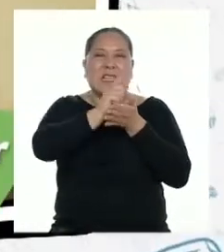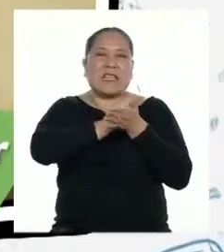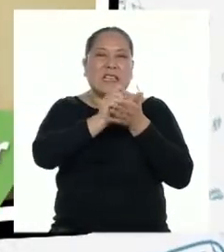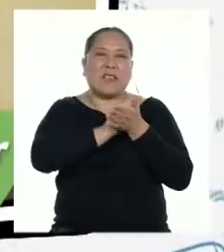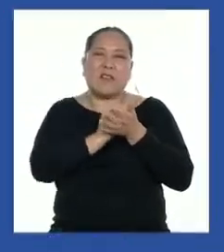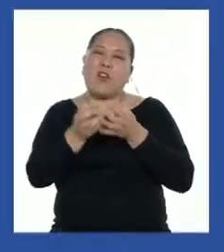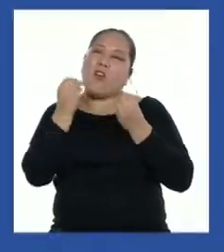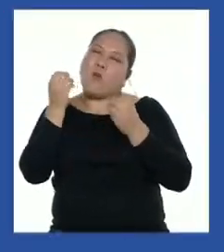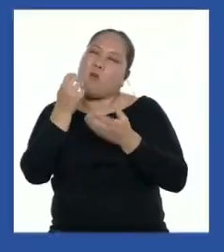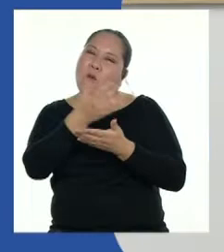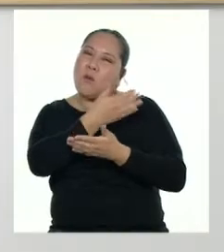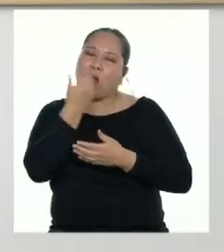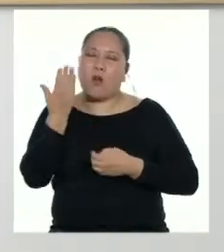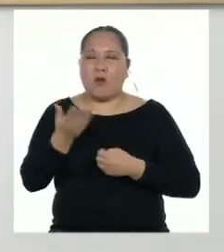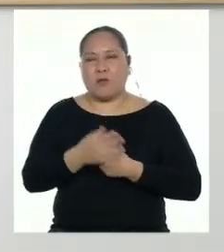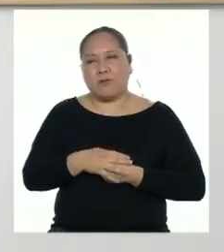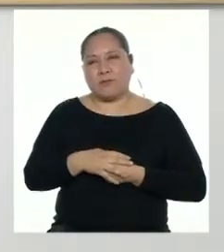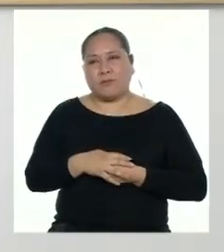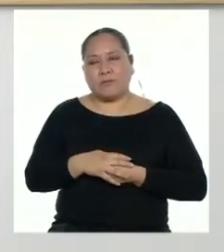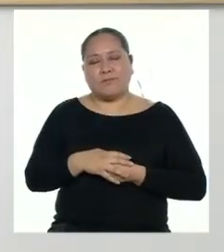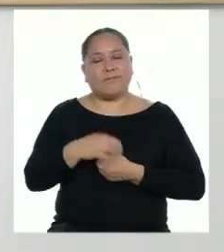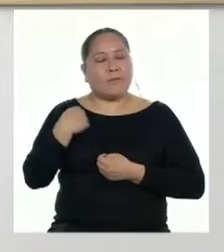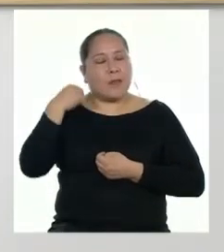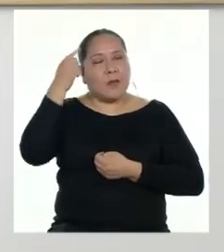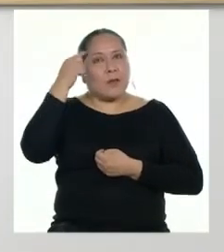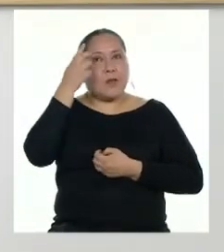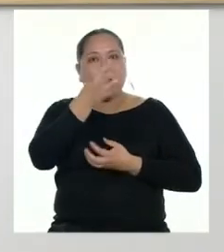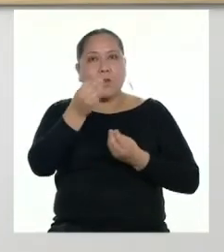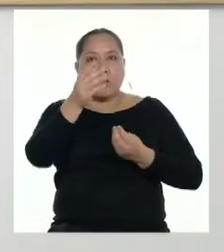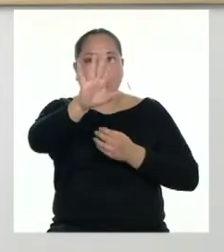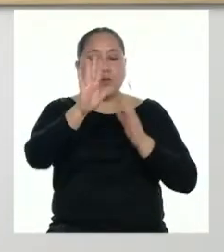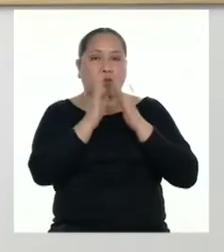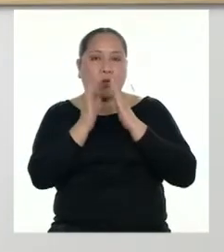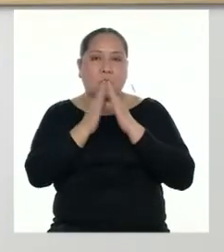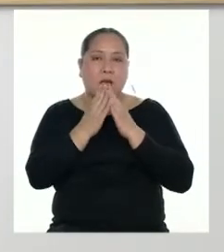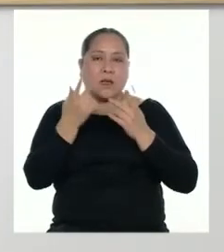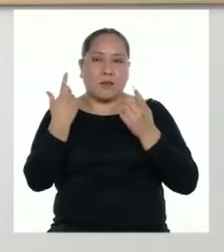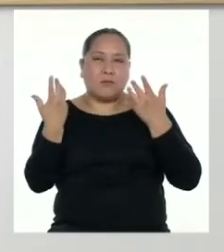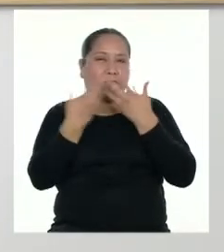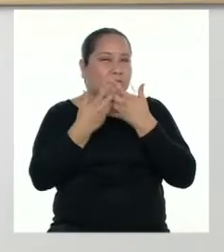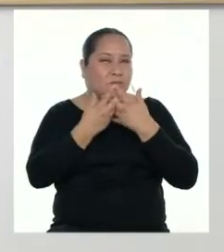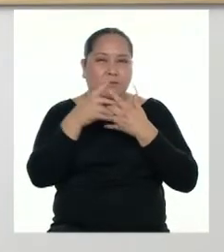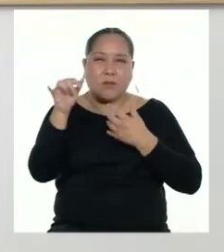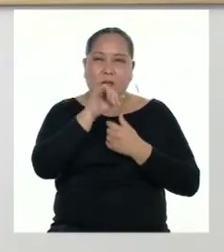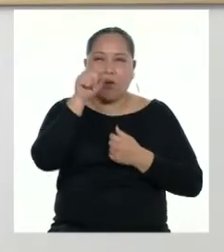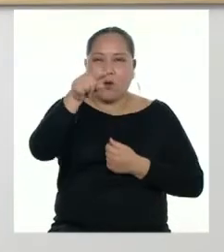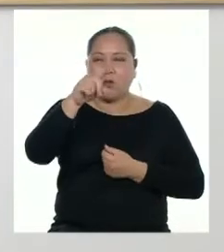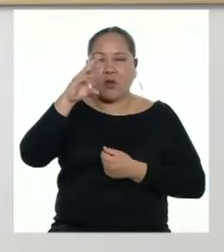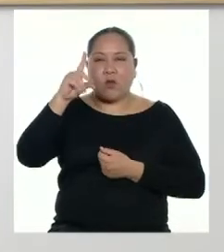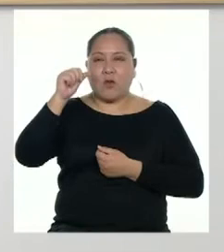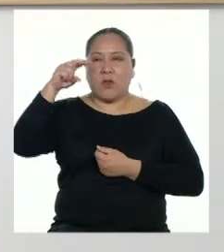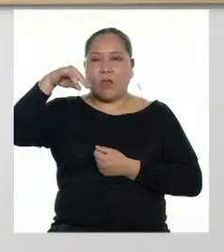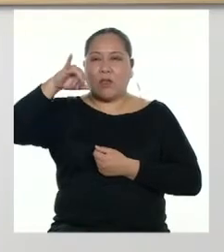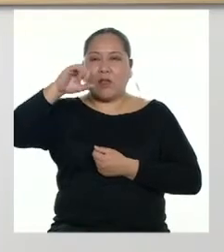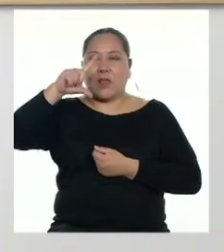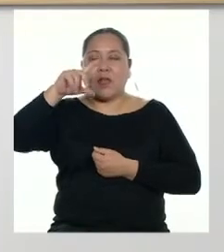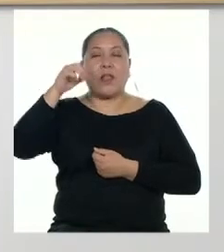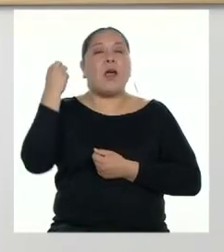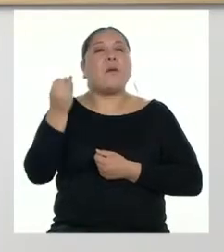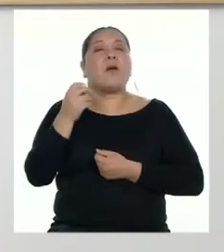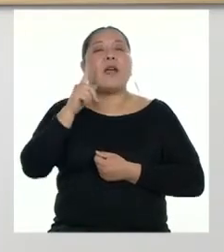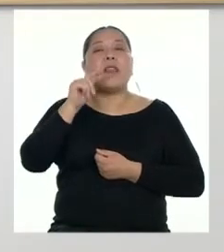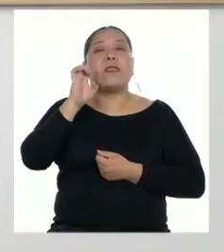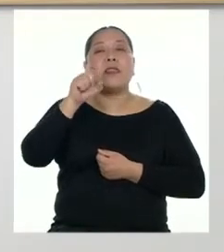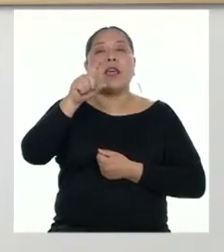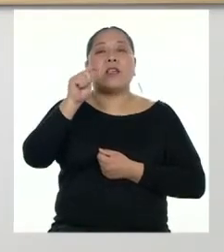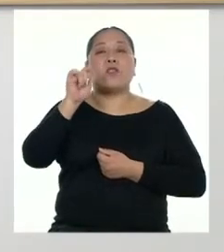para mejorar? Creo que varios en sus casas se identifican contigo, Daniela, porque la